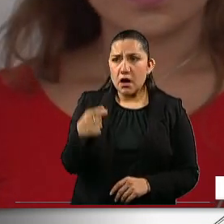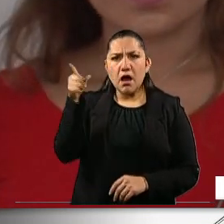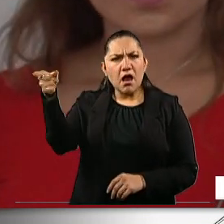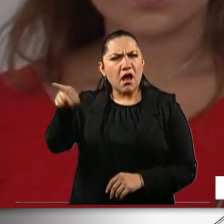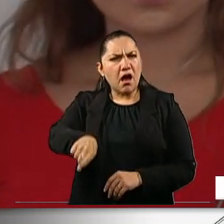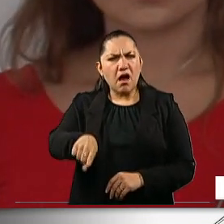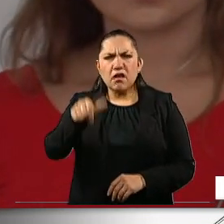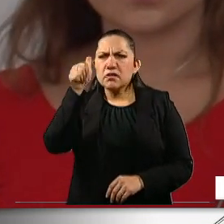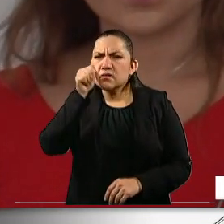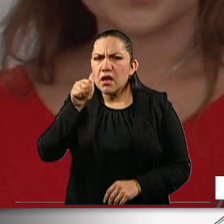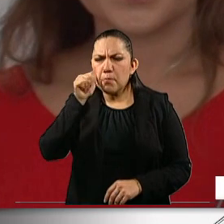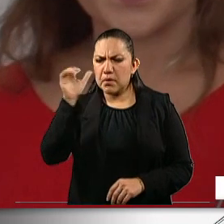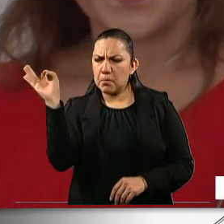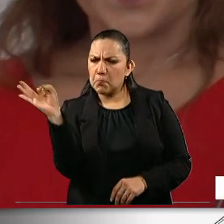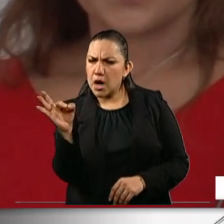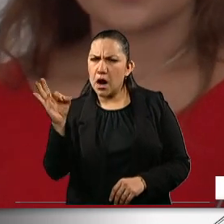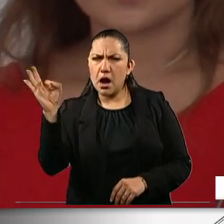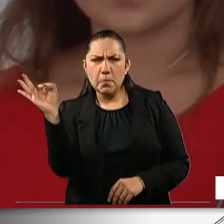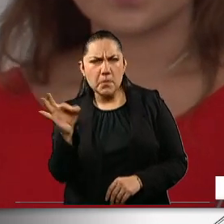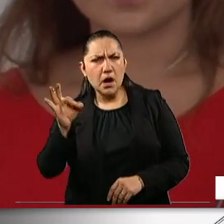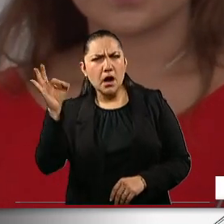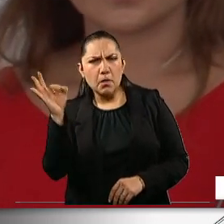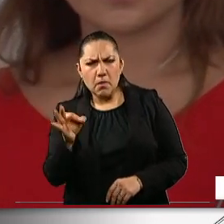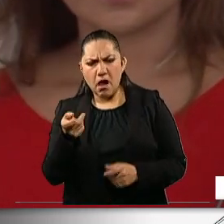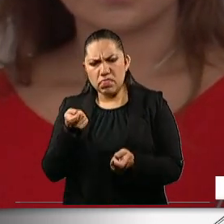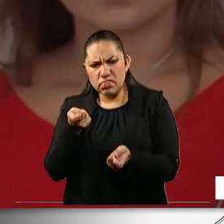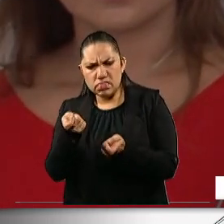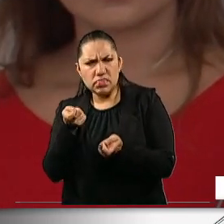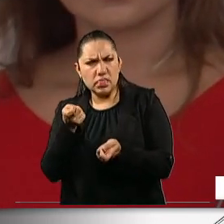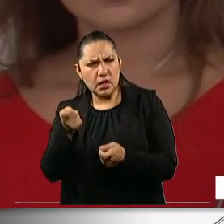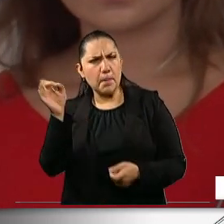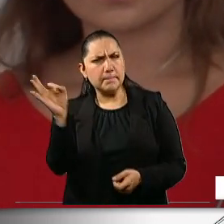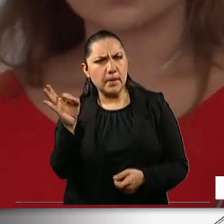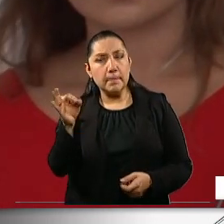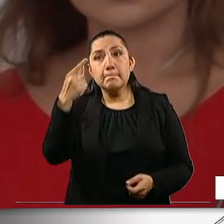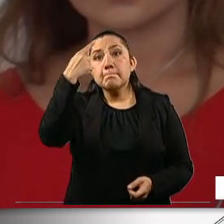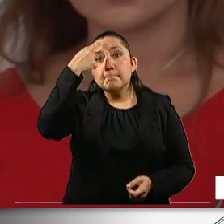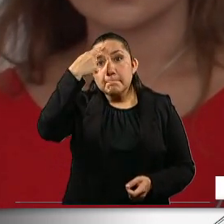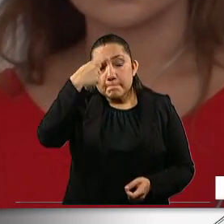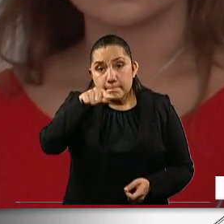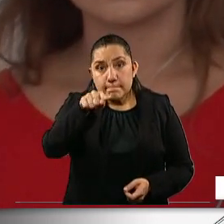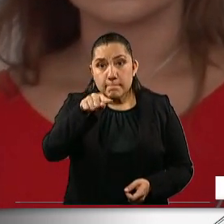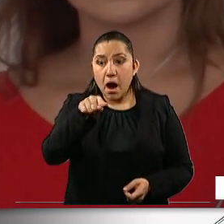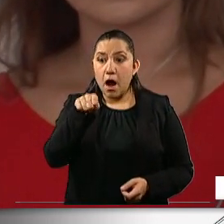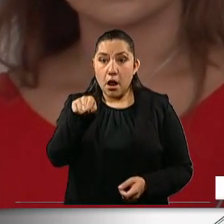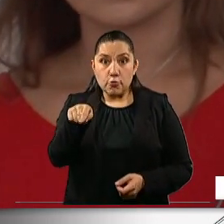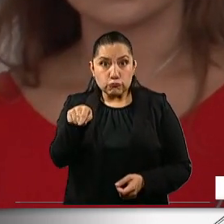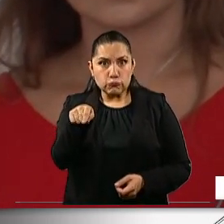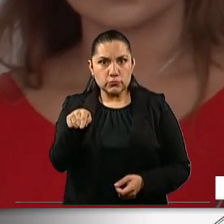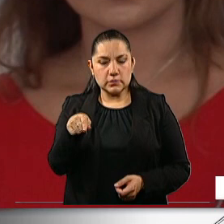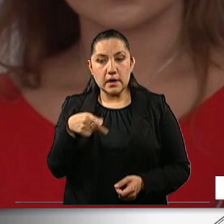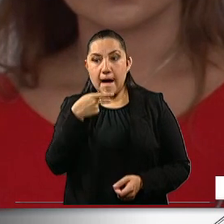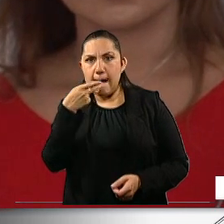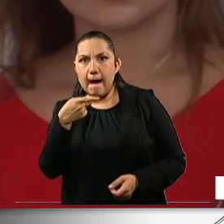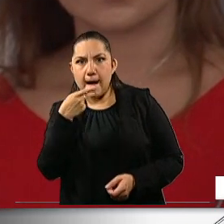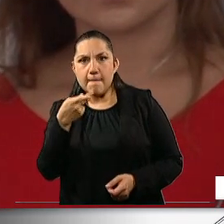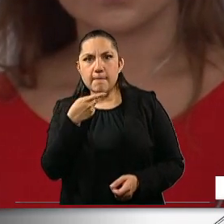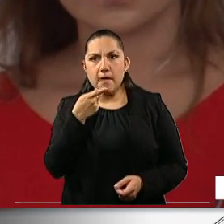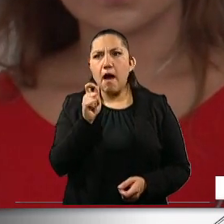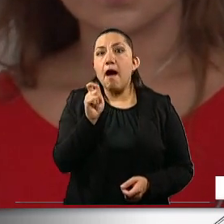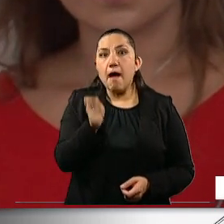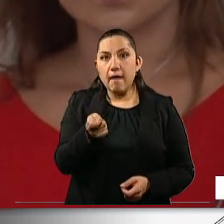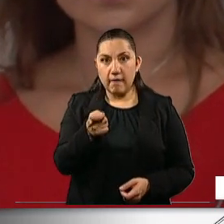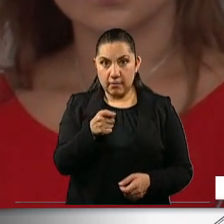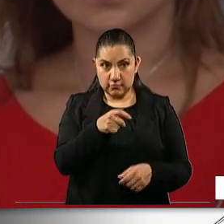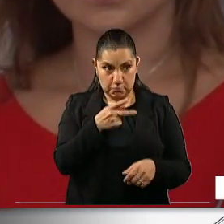manipulando para que ella ella diga cosas que que no son verdad y ha